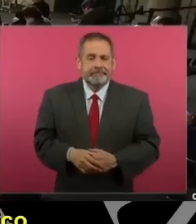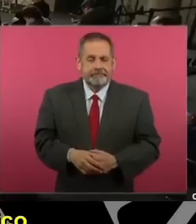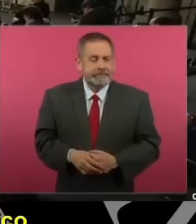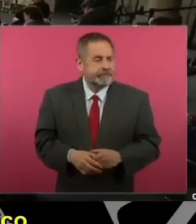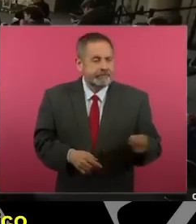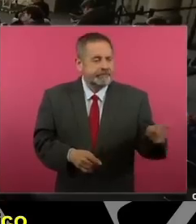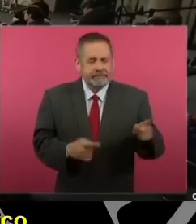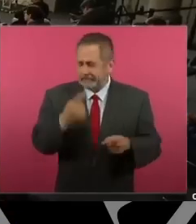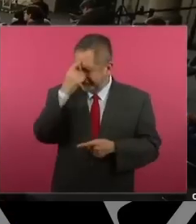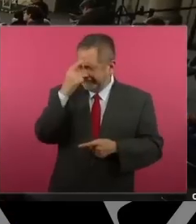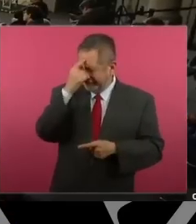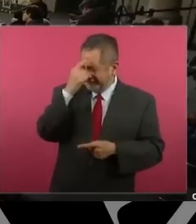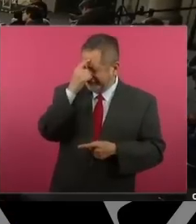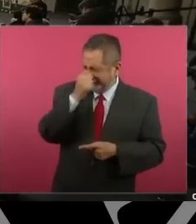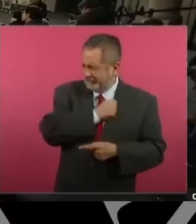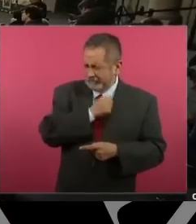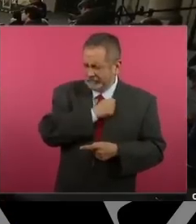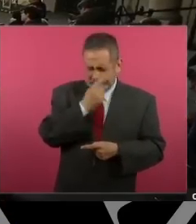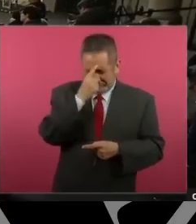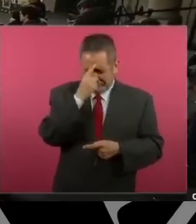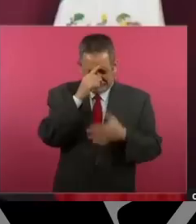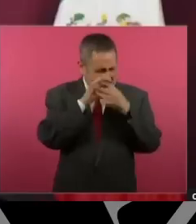fanatismo conservador